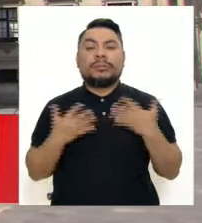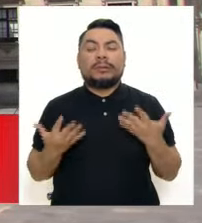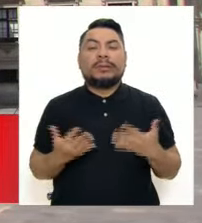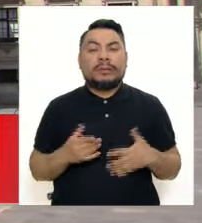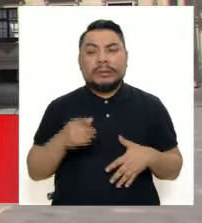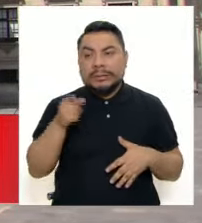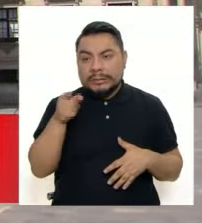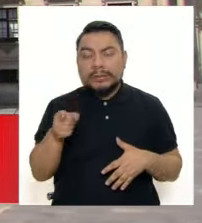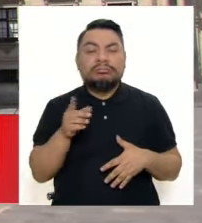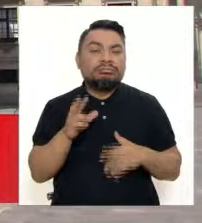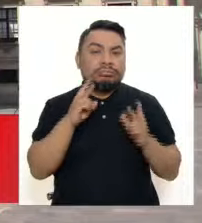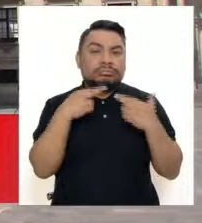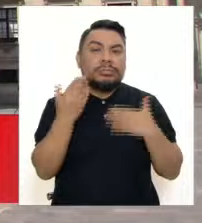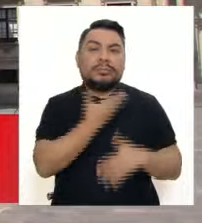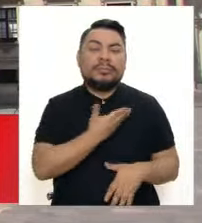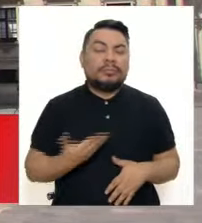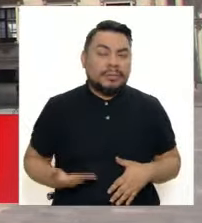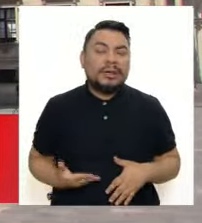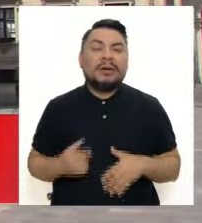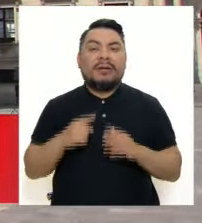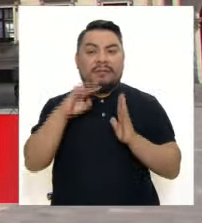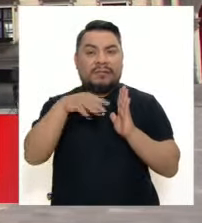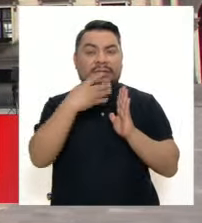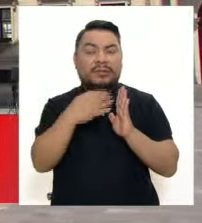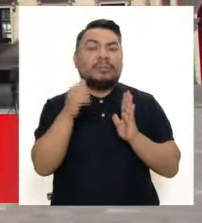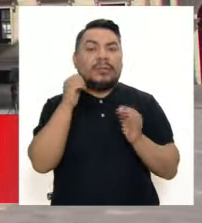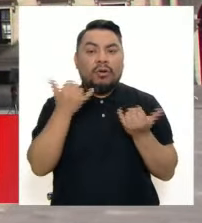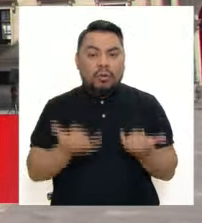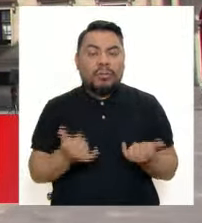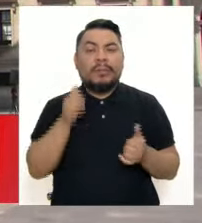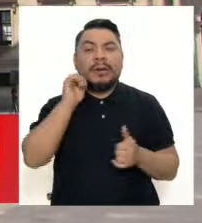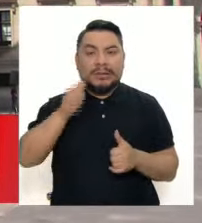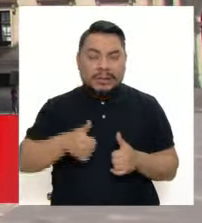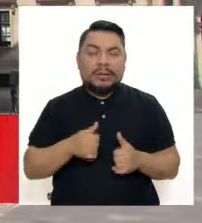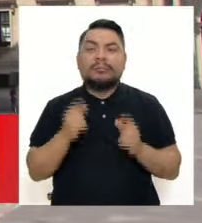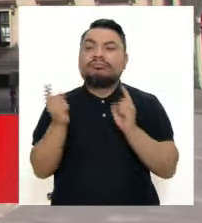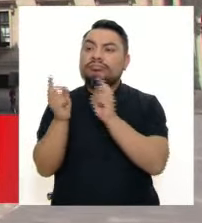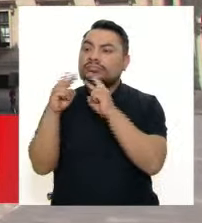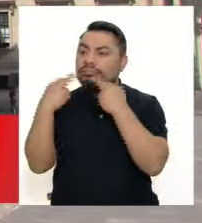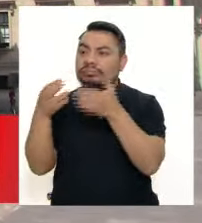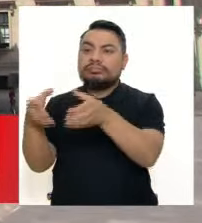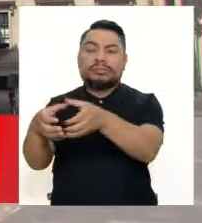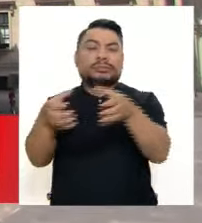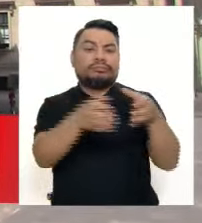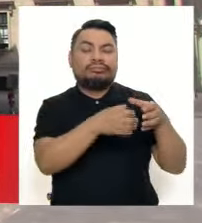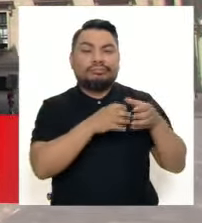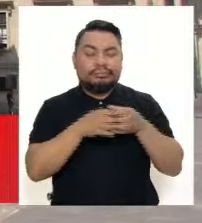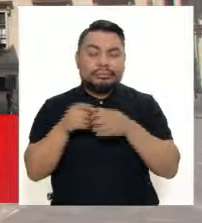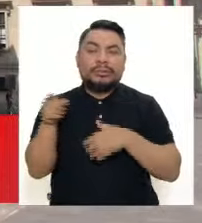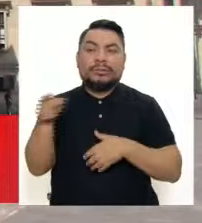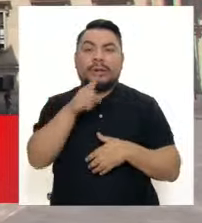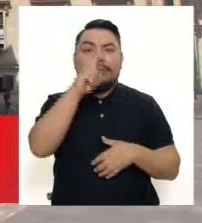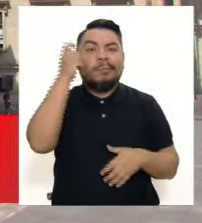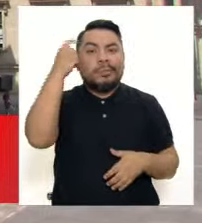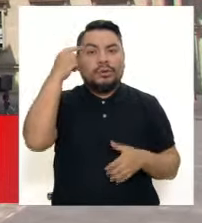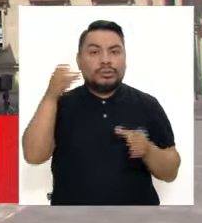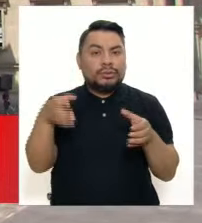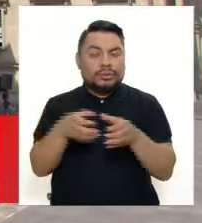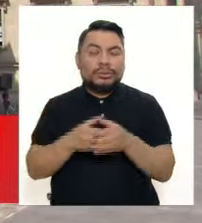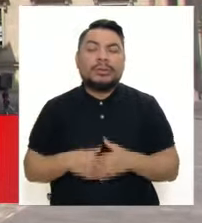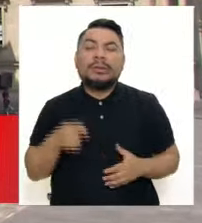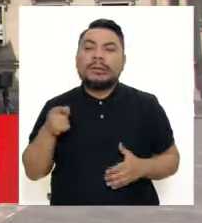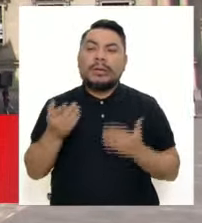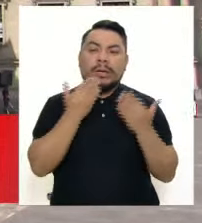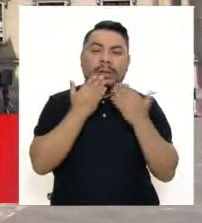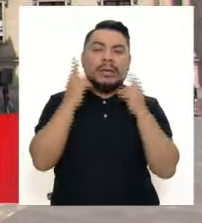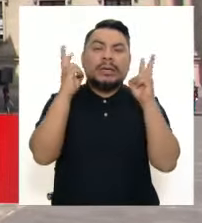es el eh la agenda que tiene la presidenta Dina boluarte para esta reunión por eh Para